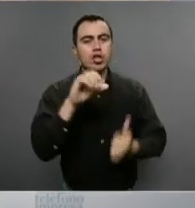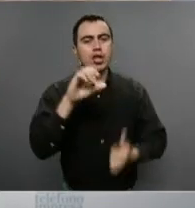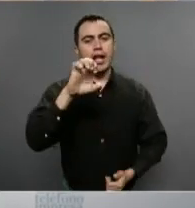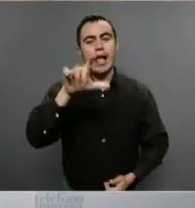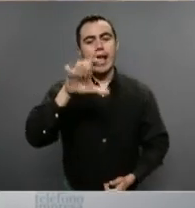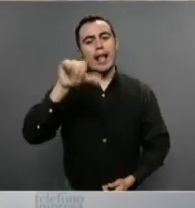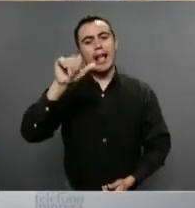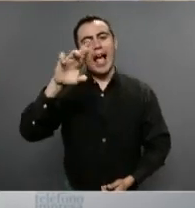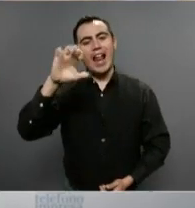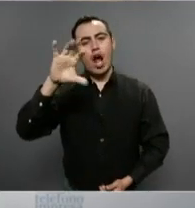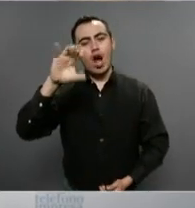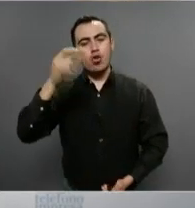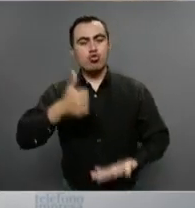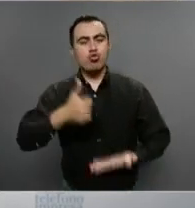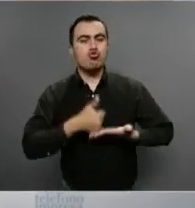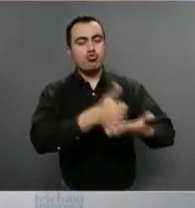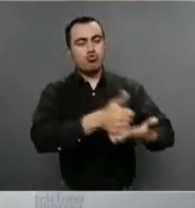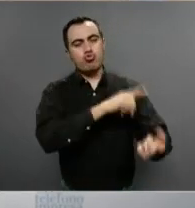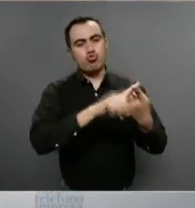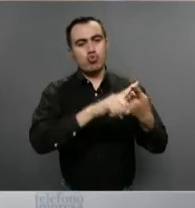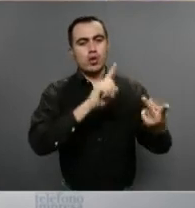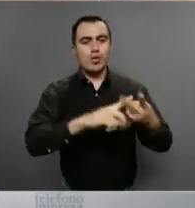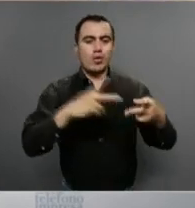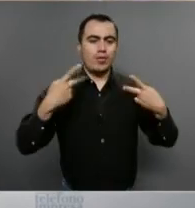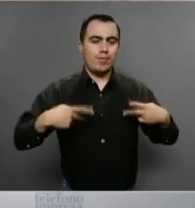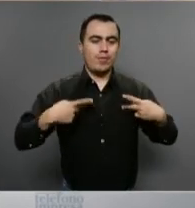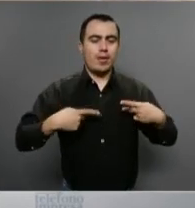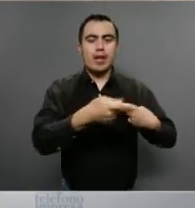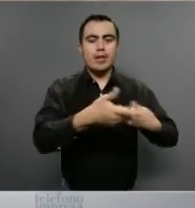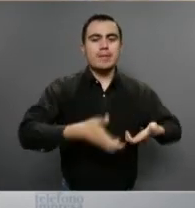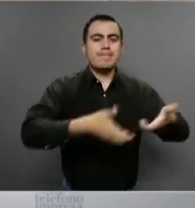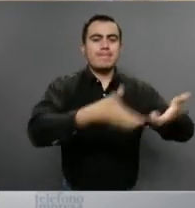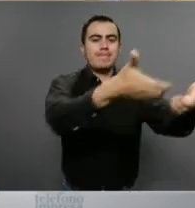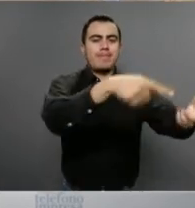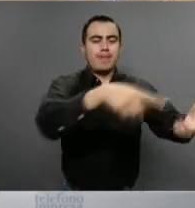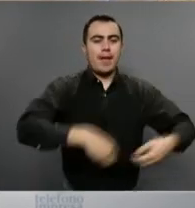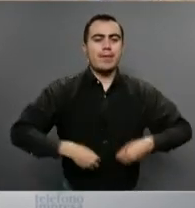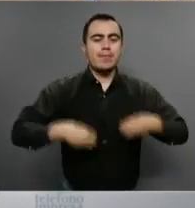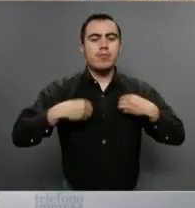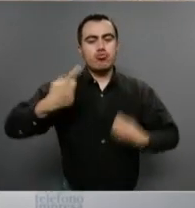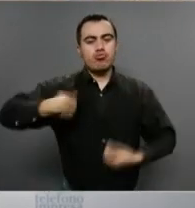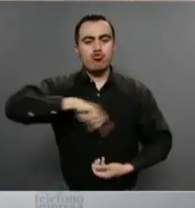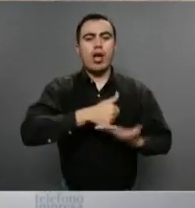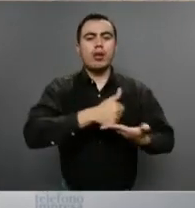también por medio de ustedes a la población callejera? Yo